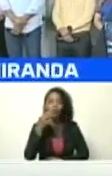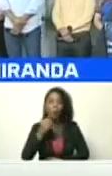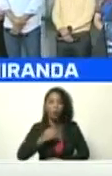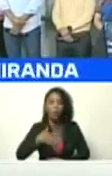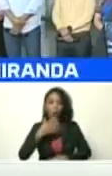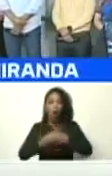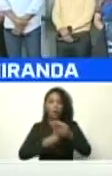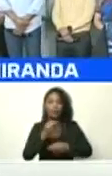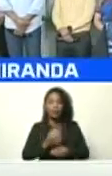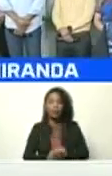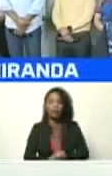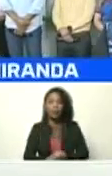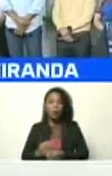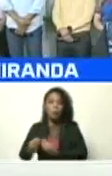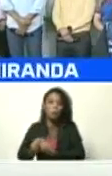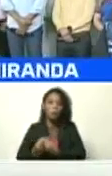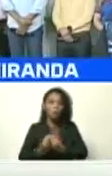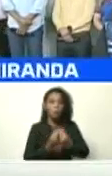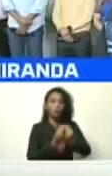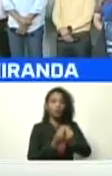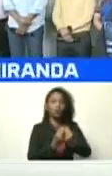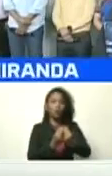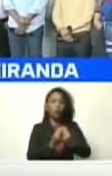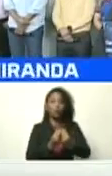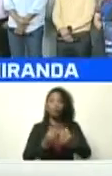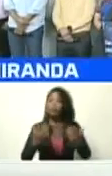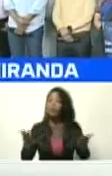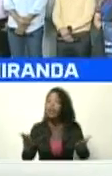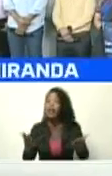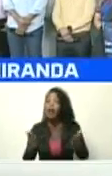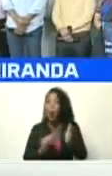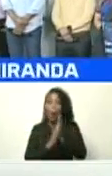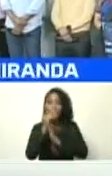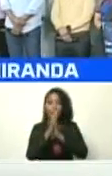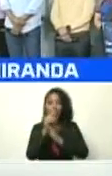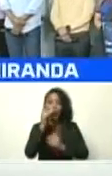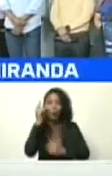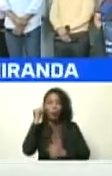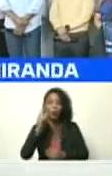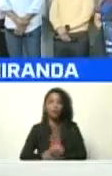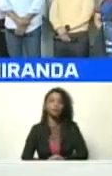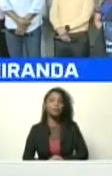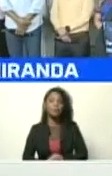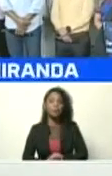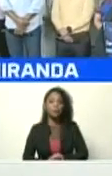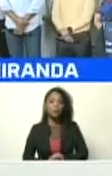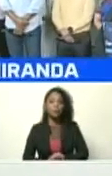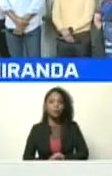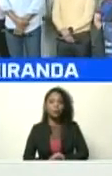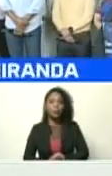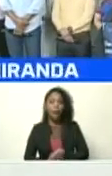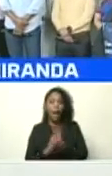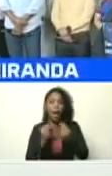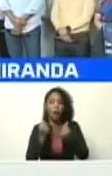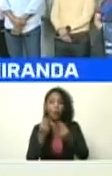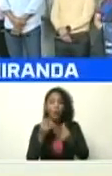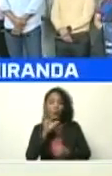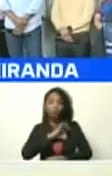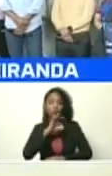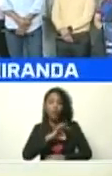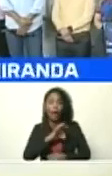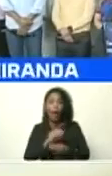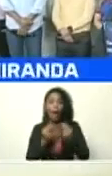hacer es acompañar a los emprendedores, a las emprendedoras, a la economía social,